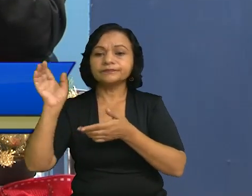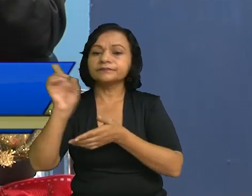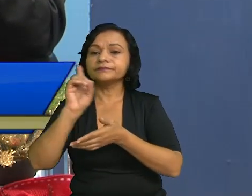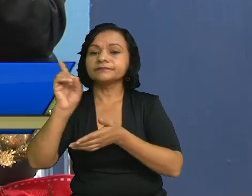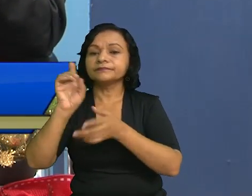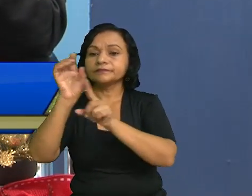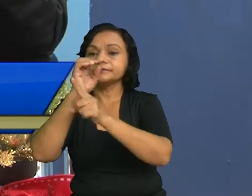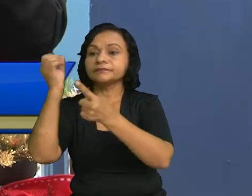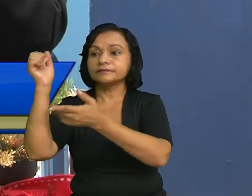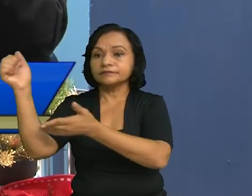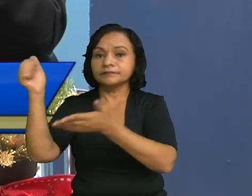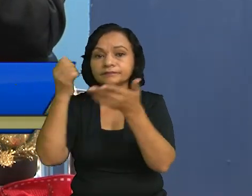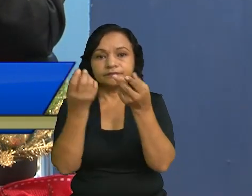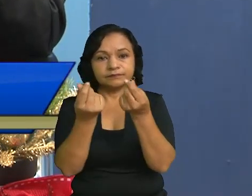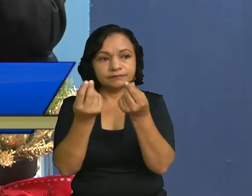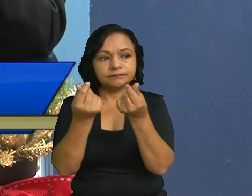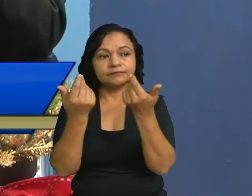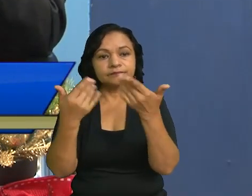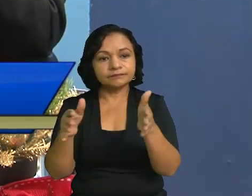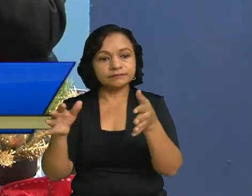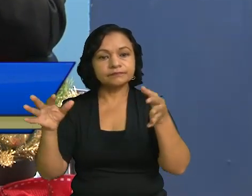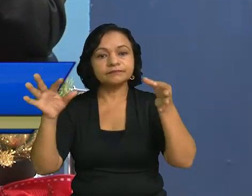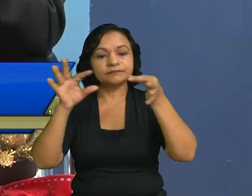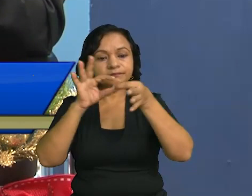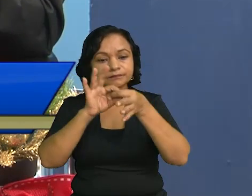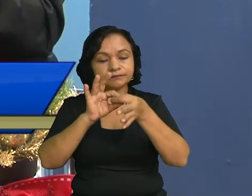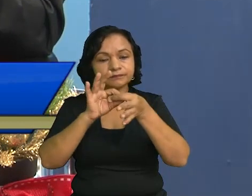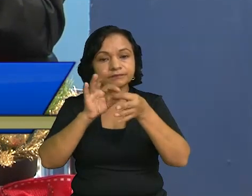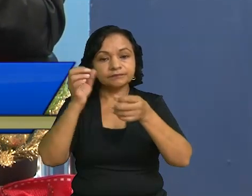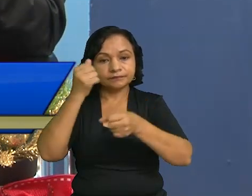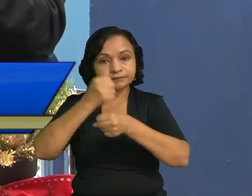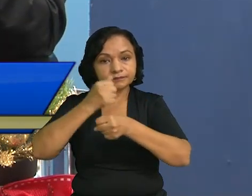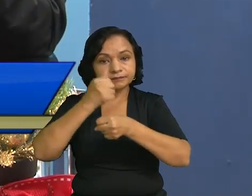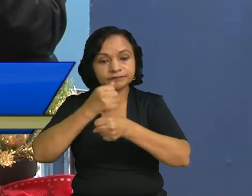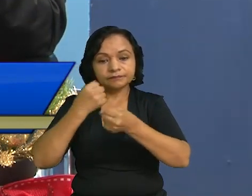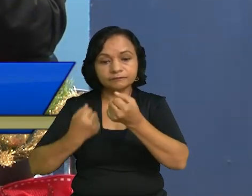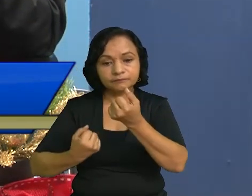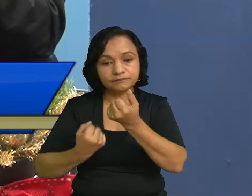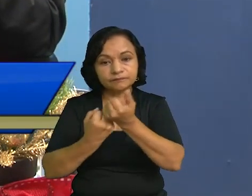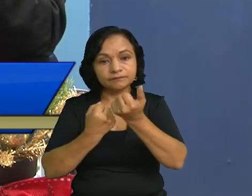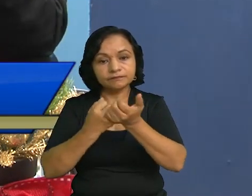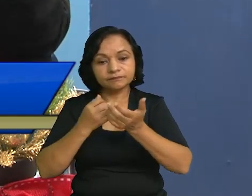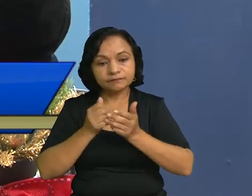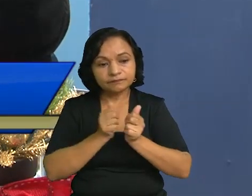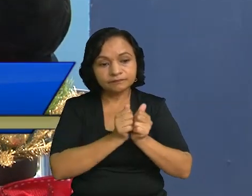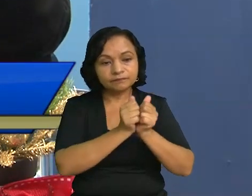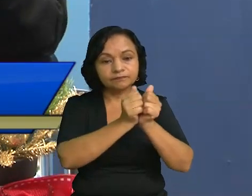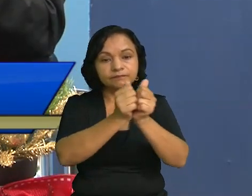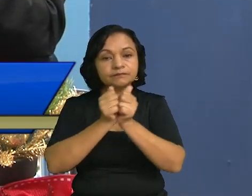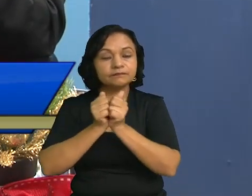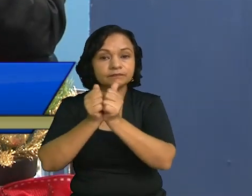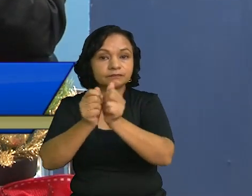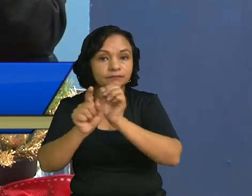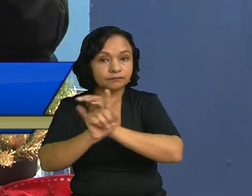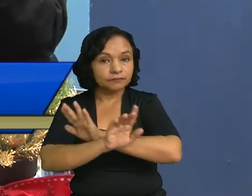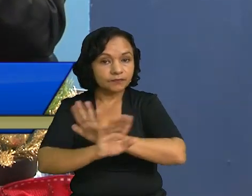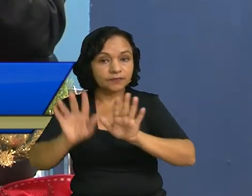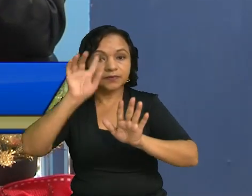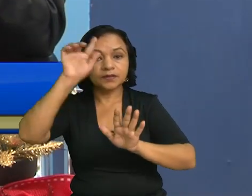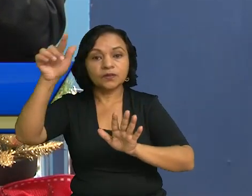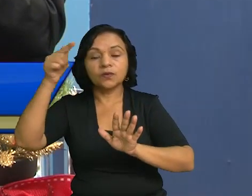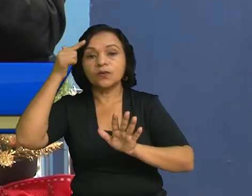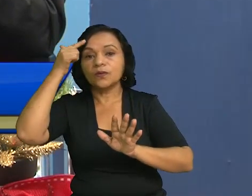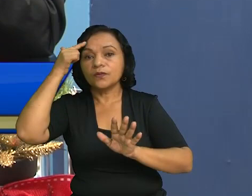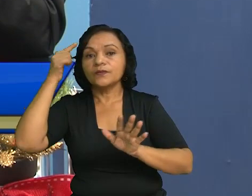organismos internacionales que han estado también con nosotros apoyándonos acompañándolo y al final pues en nuestro gobierno es que